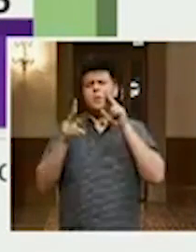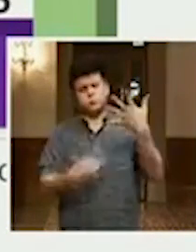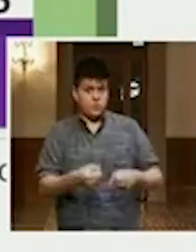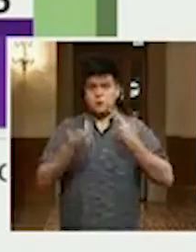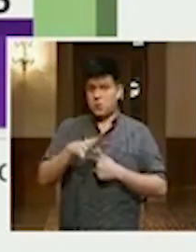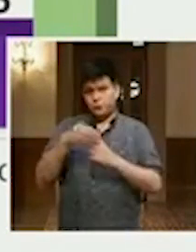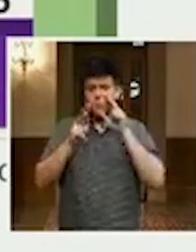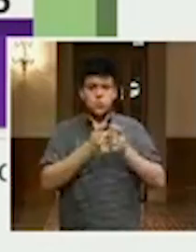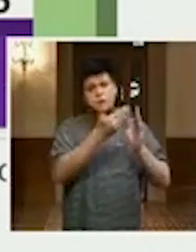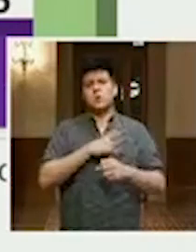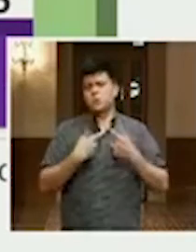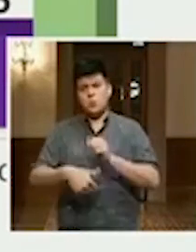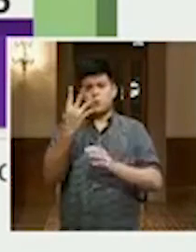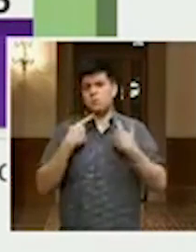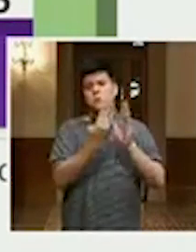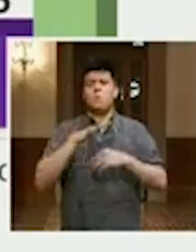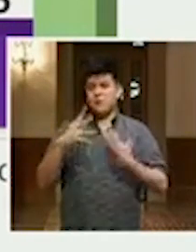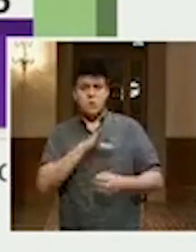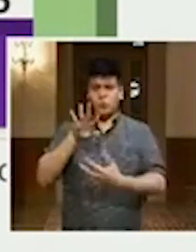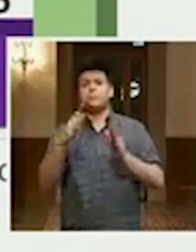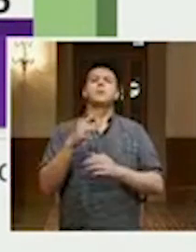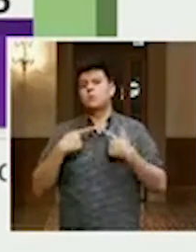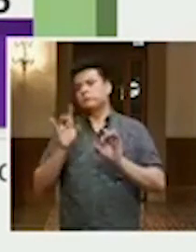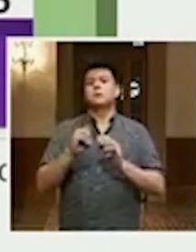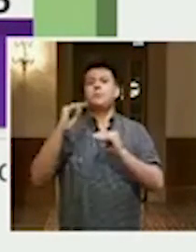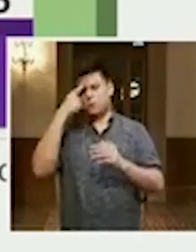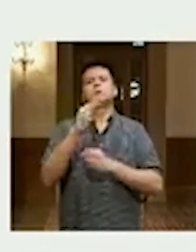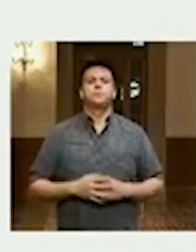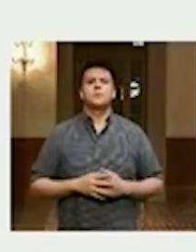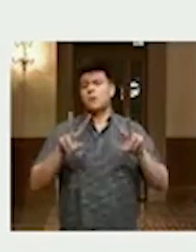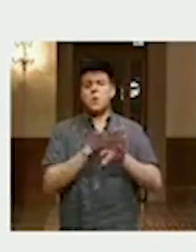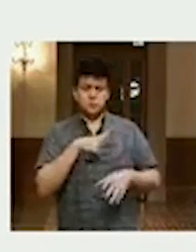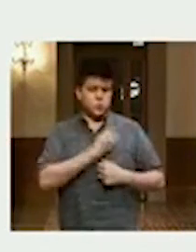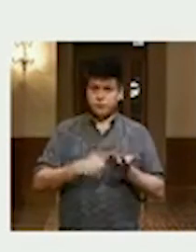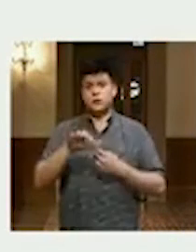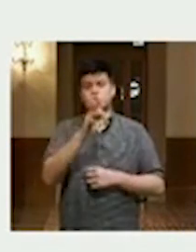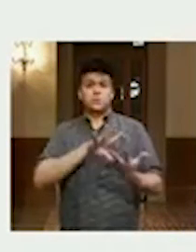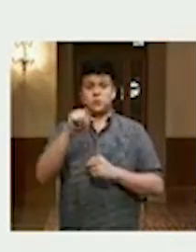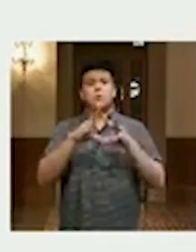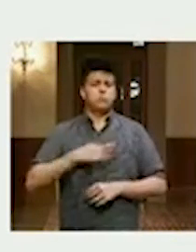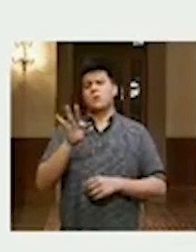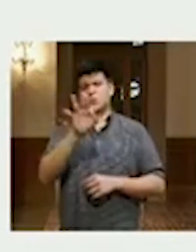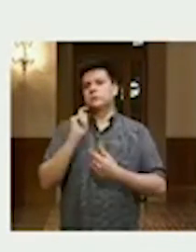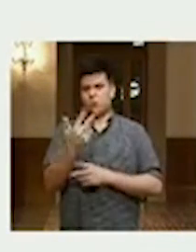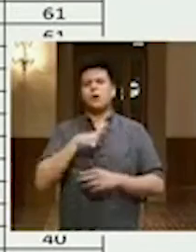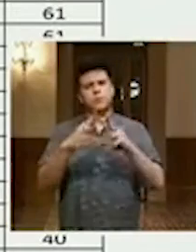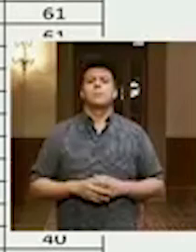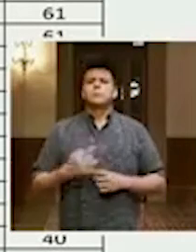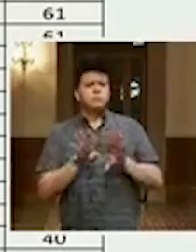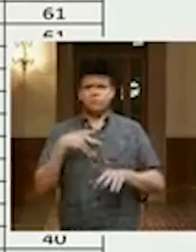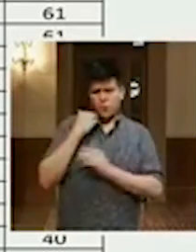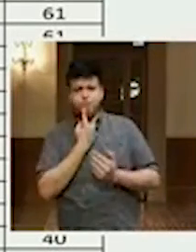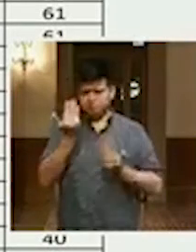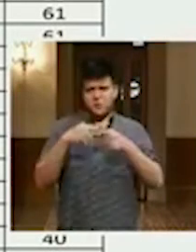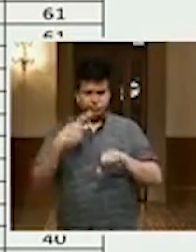se encuentran internados 43 enfermos de ellos 15 confirmados y 28 sospechosos cabe señalar que la rueda de